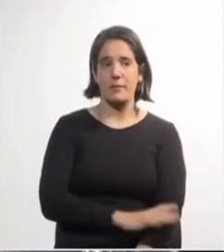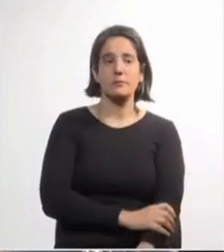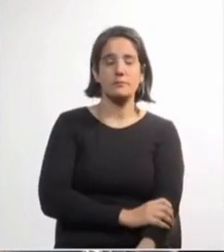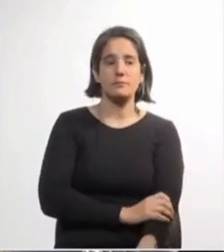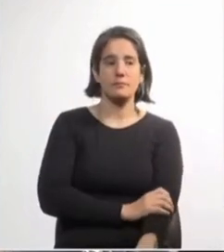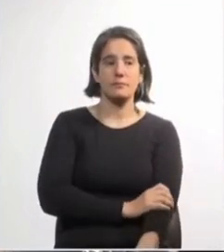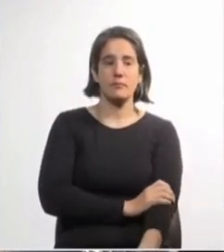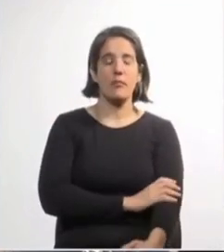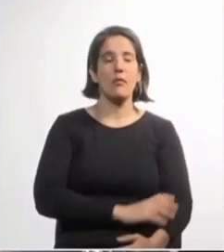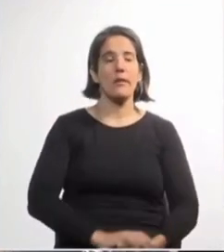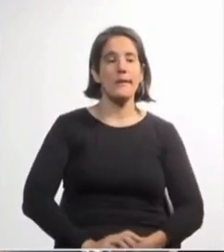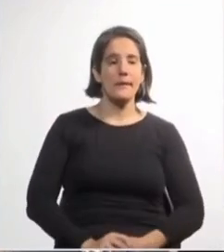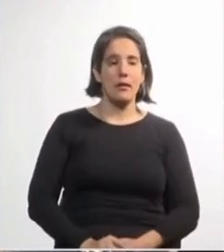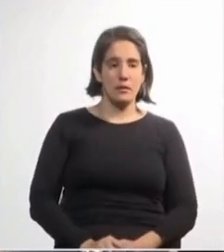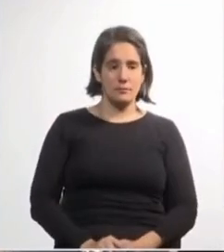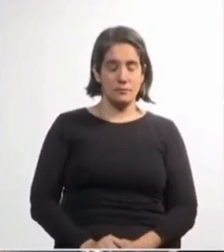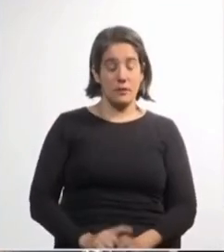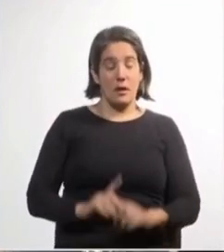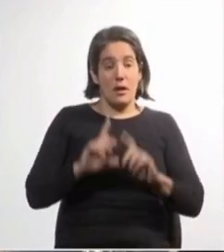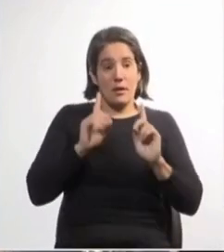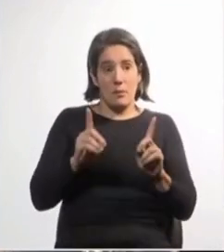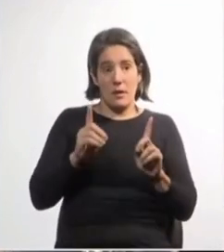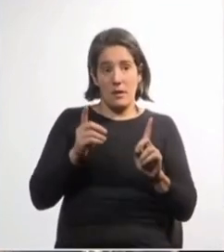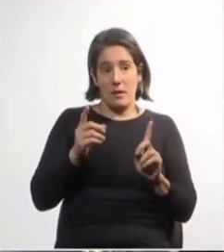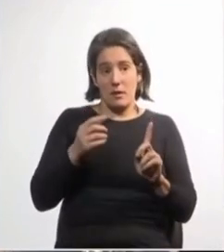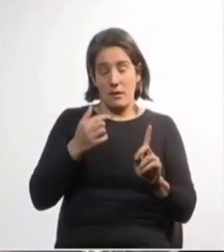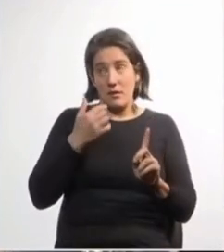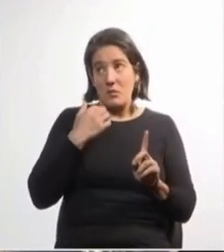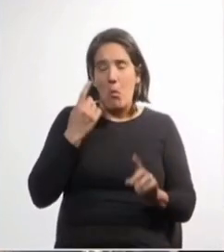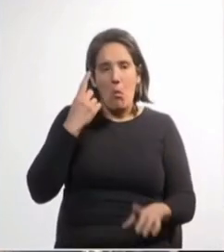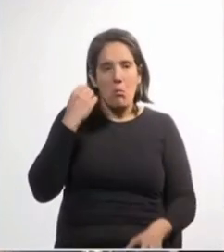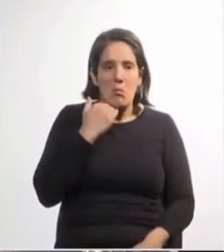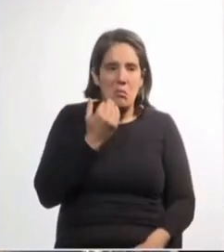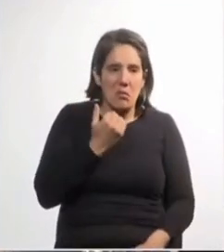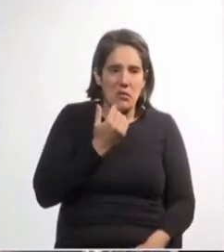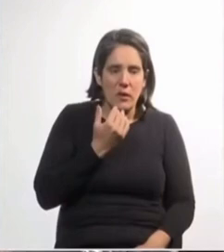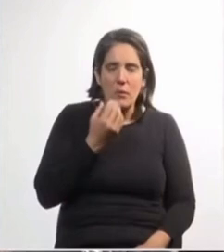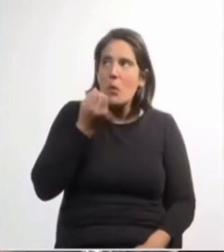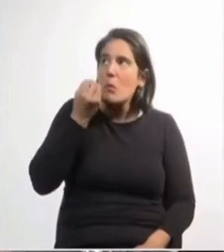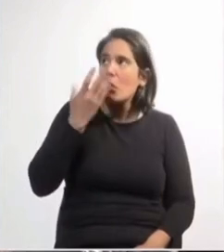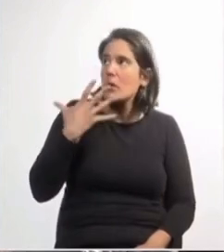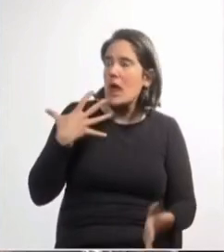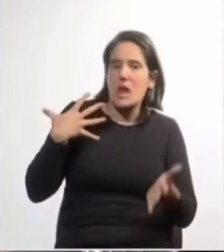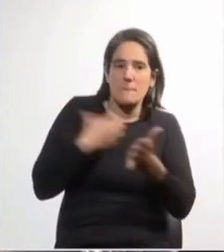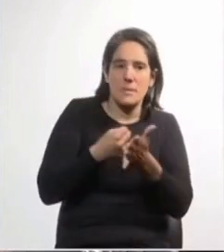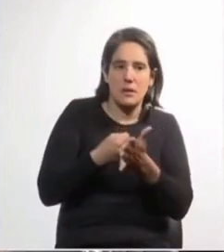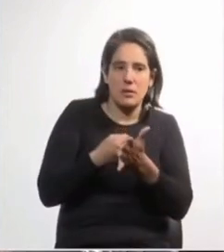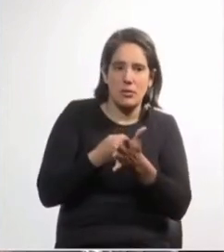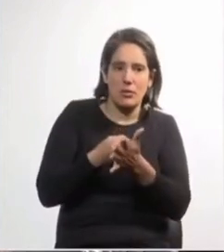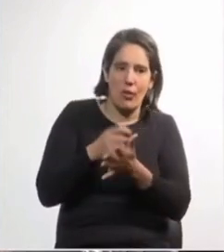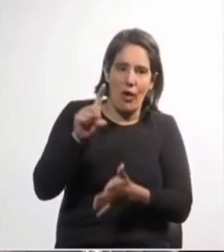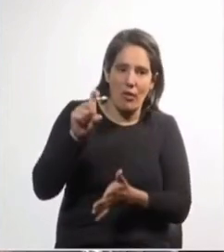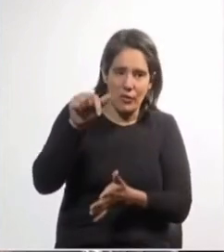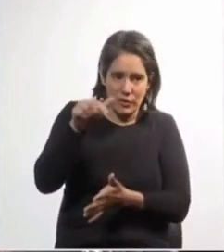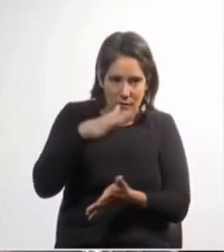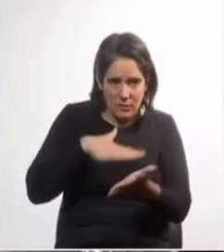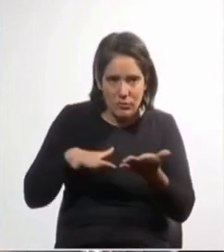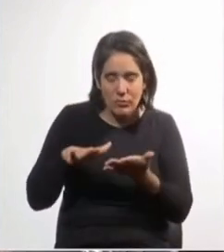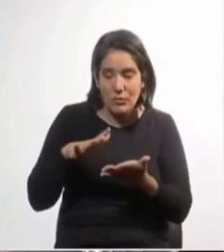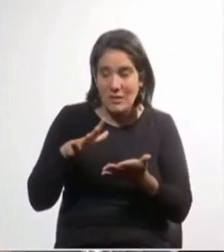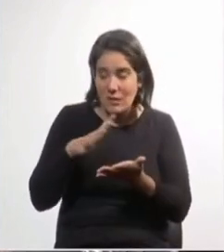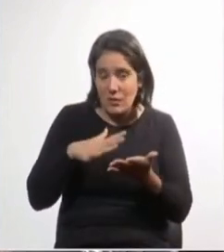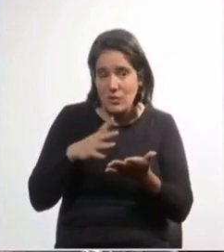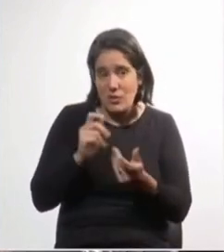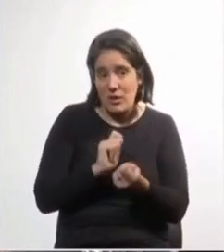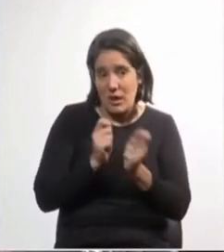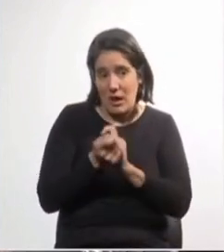inflación. Además de que se desconoce un impacto obvio de este atraso cambiario que es